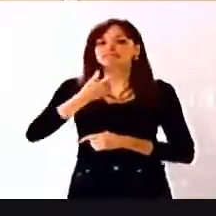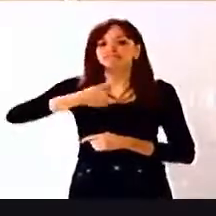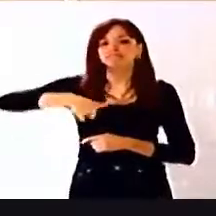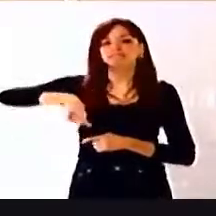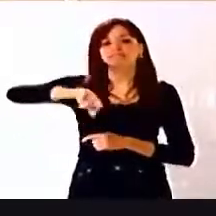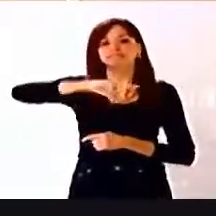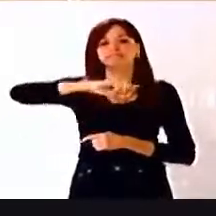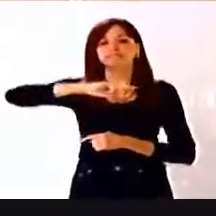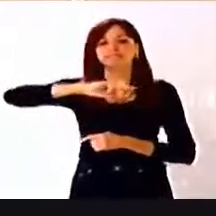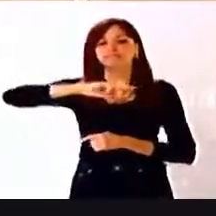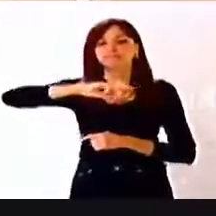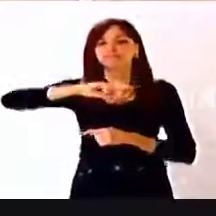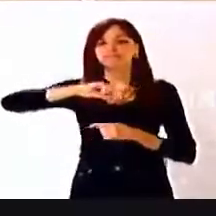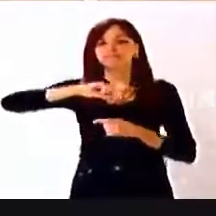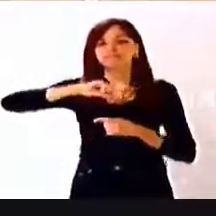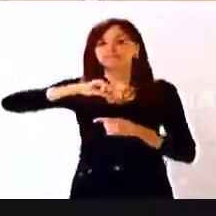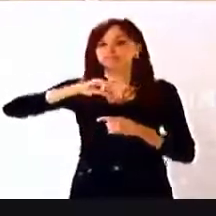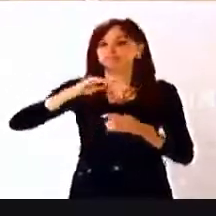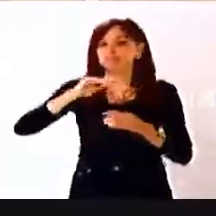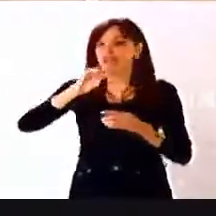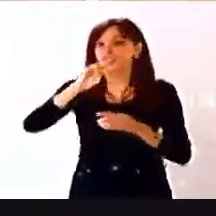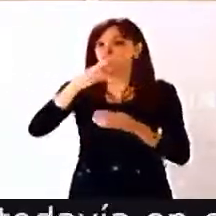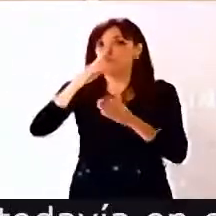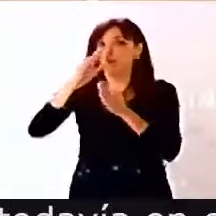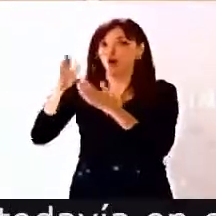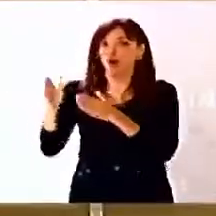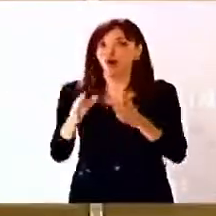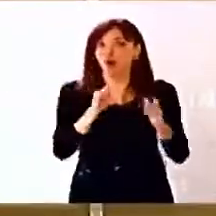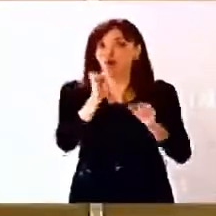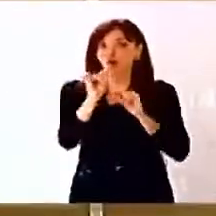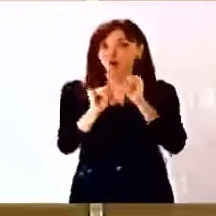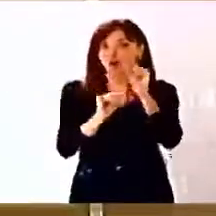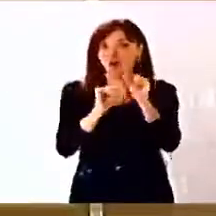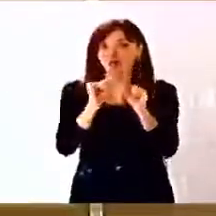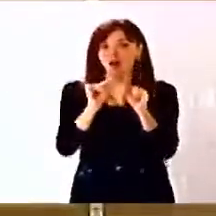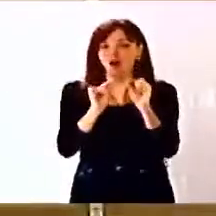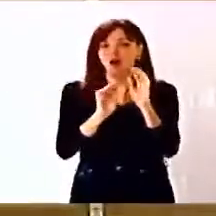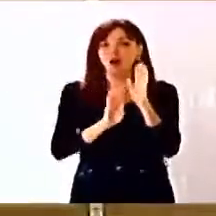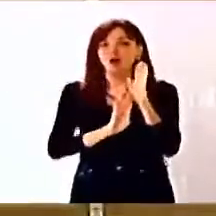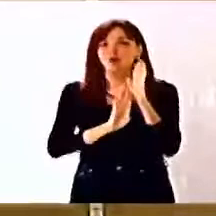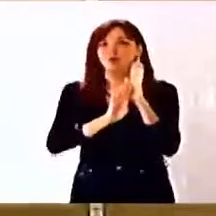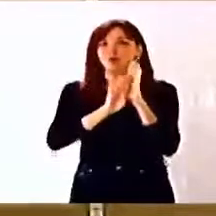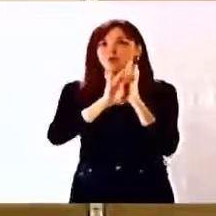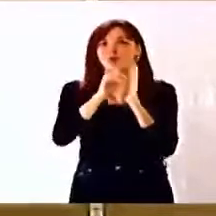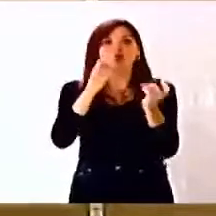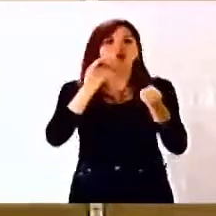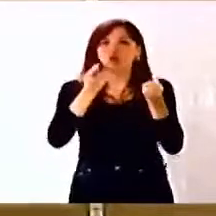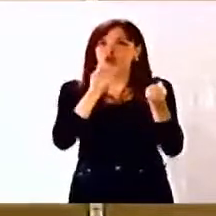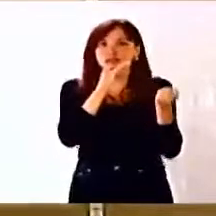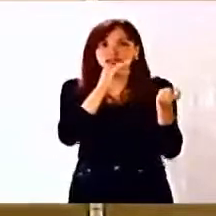todavía en esta segunda oleada controlada la curva,